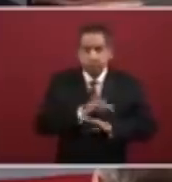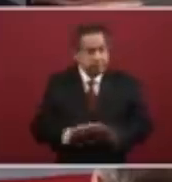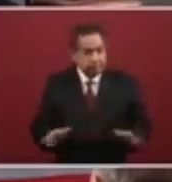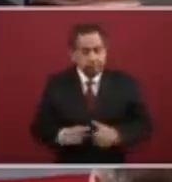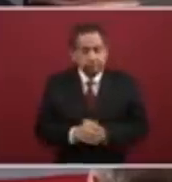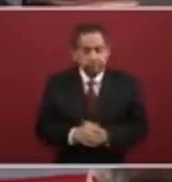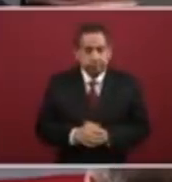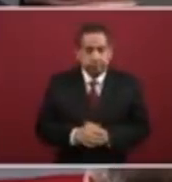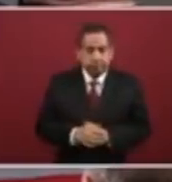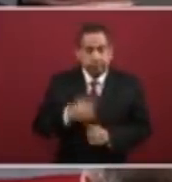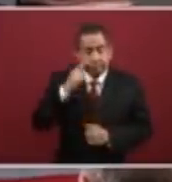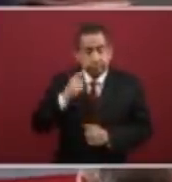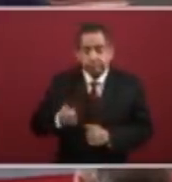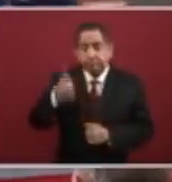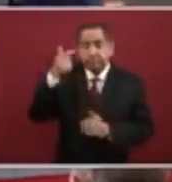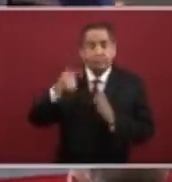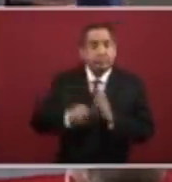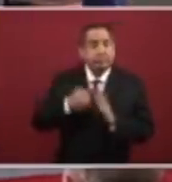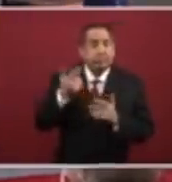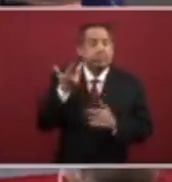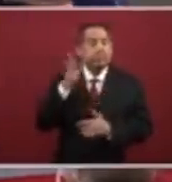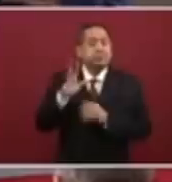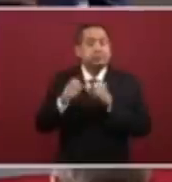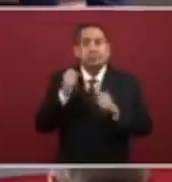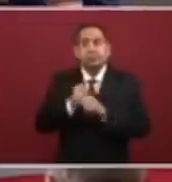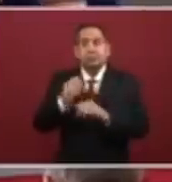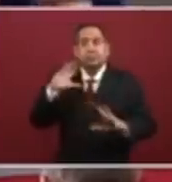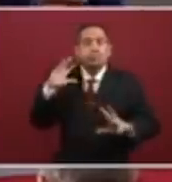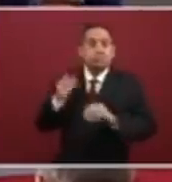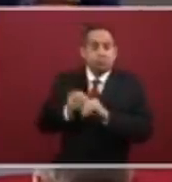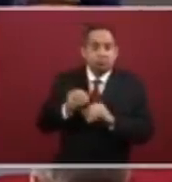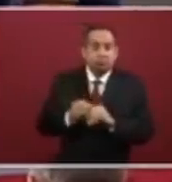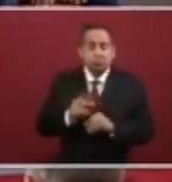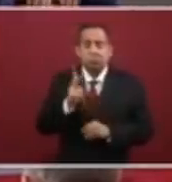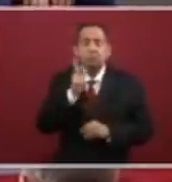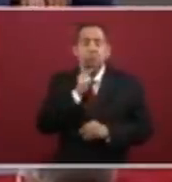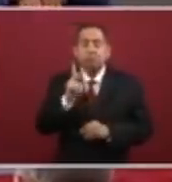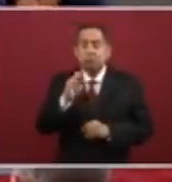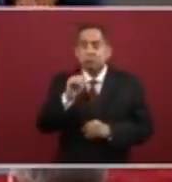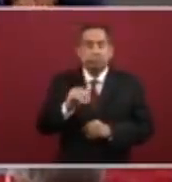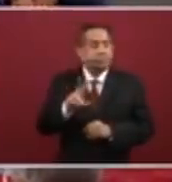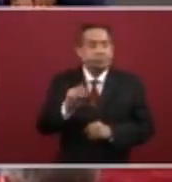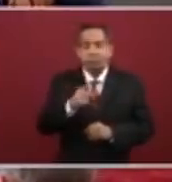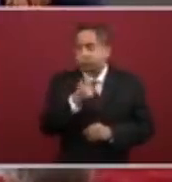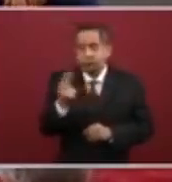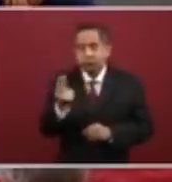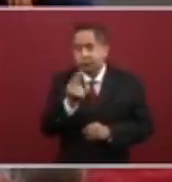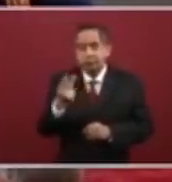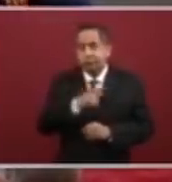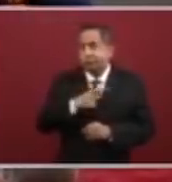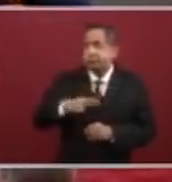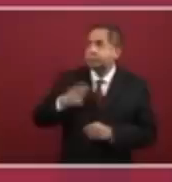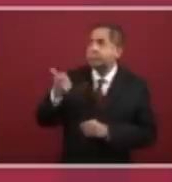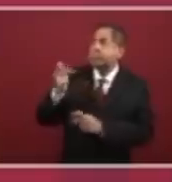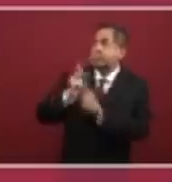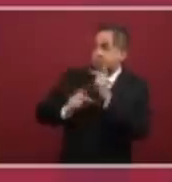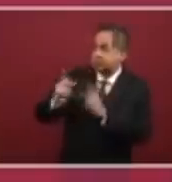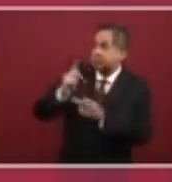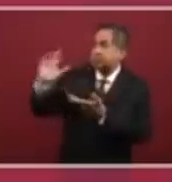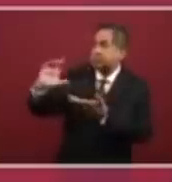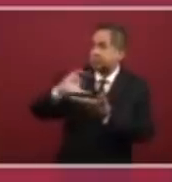Por primera vez en 10 años, Pemex no ha contratado deuda en el primer